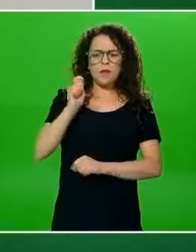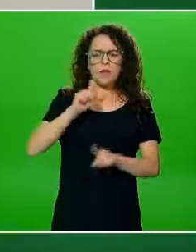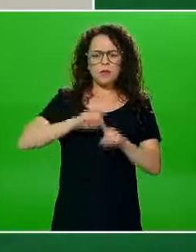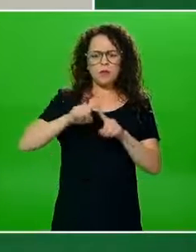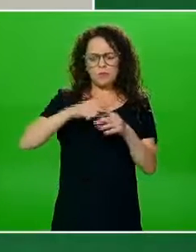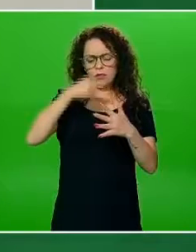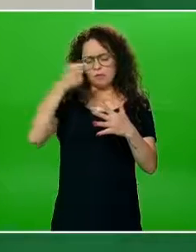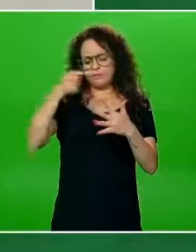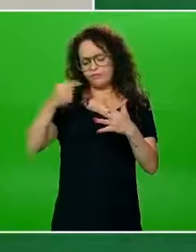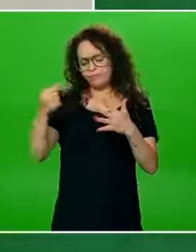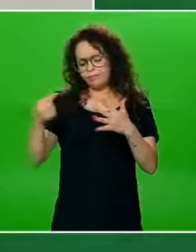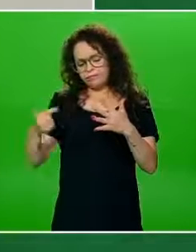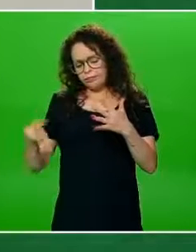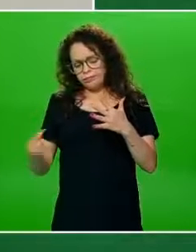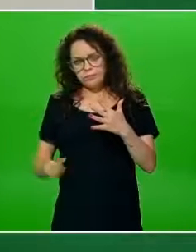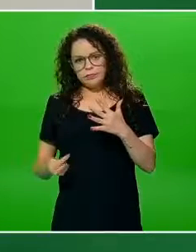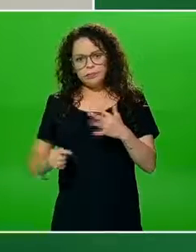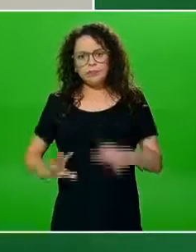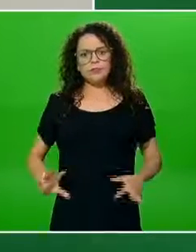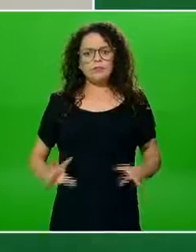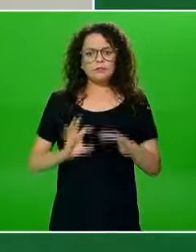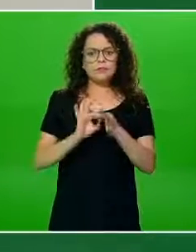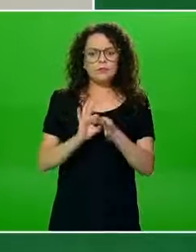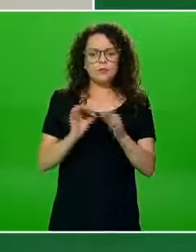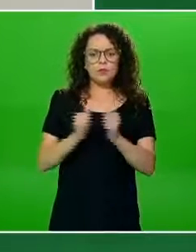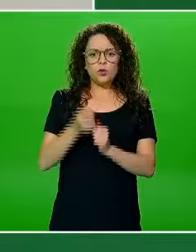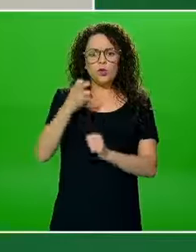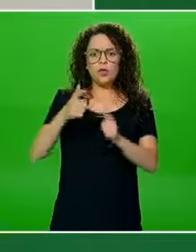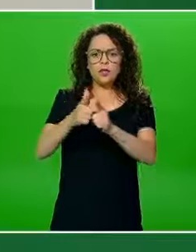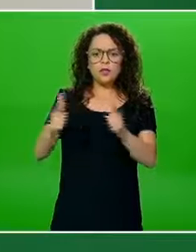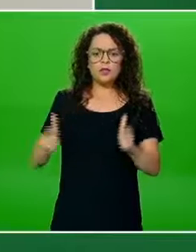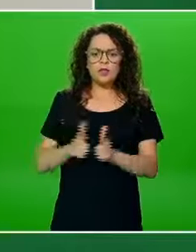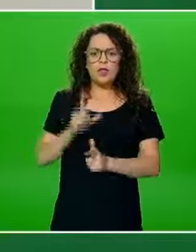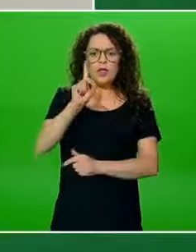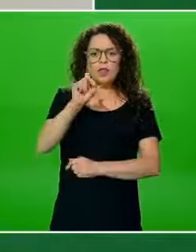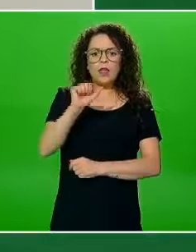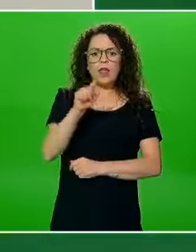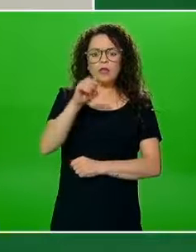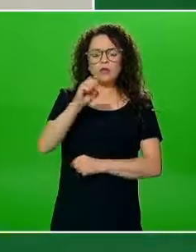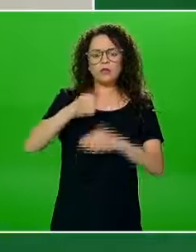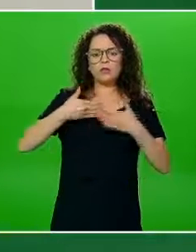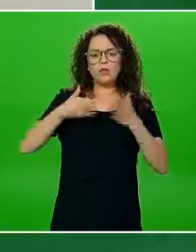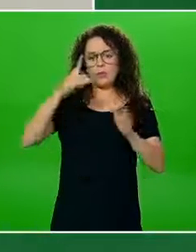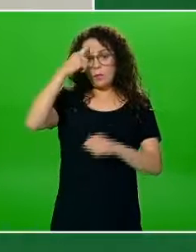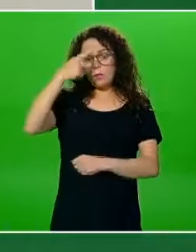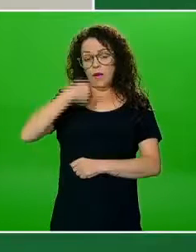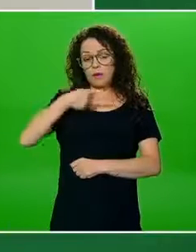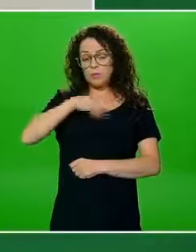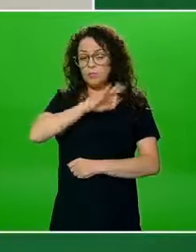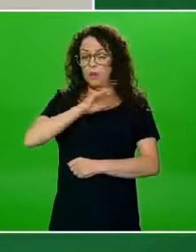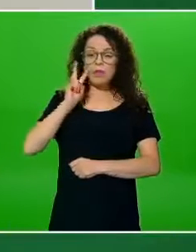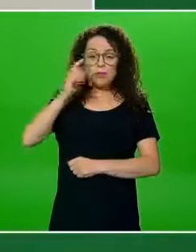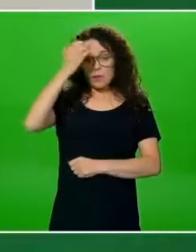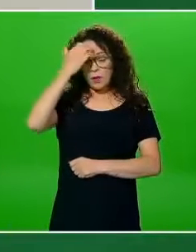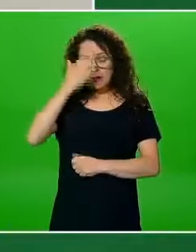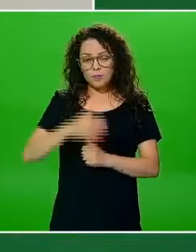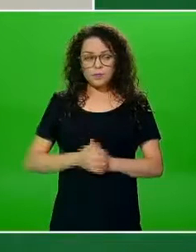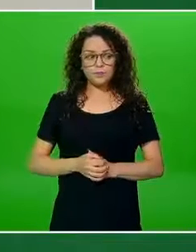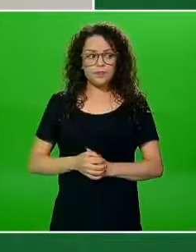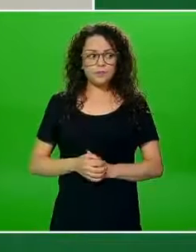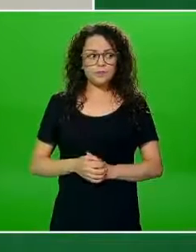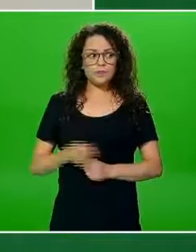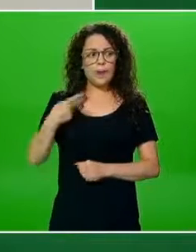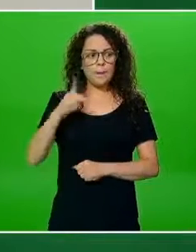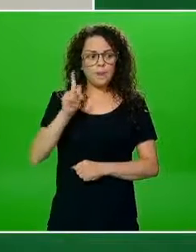elementos para que también formen parte de este grupo de datos abiertos. Yo creo que es algo que se está más que todo